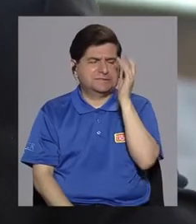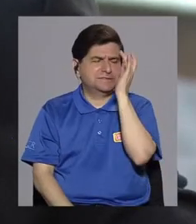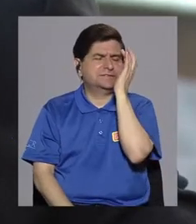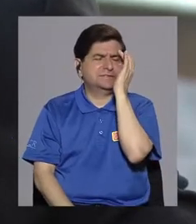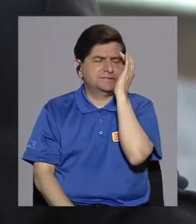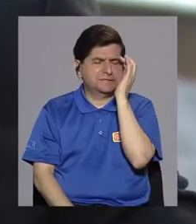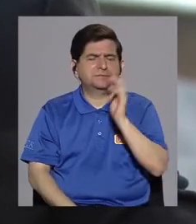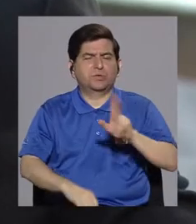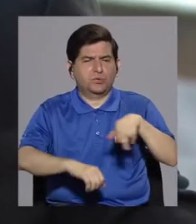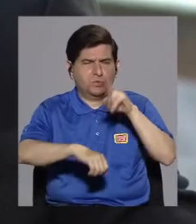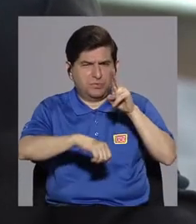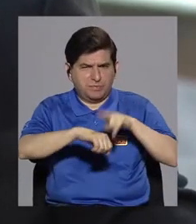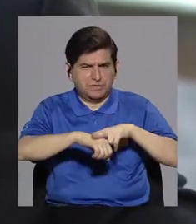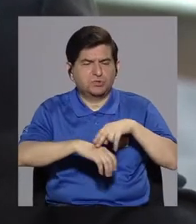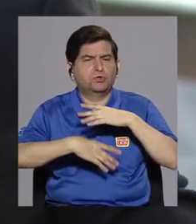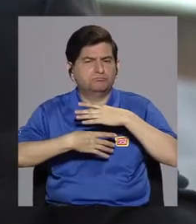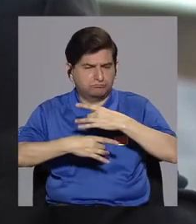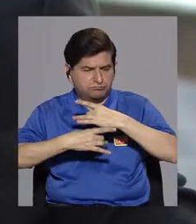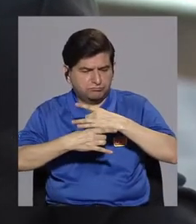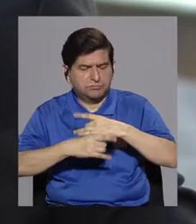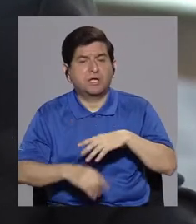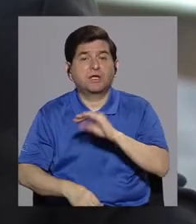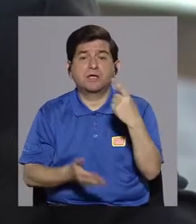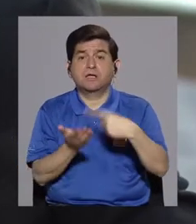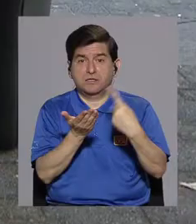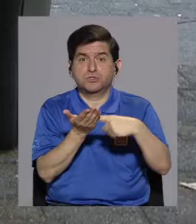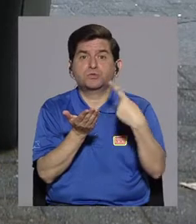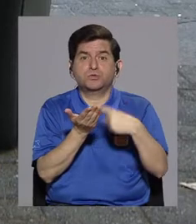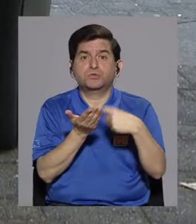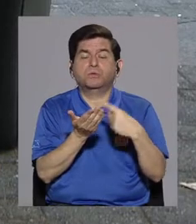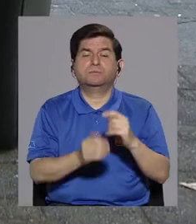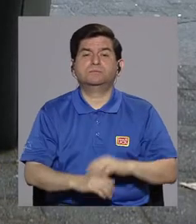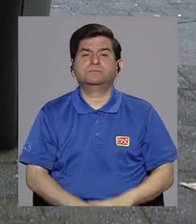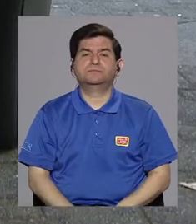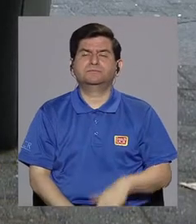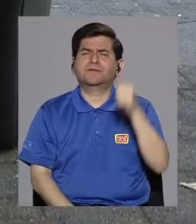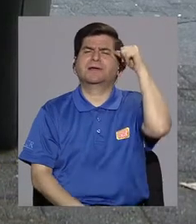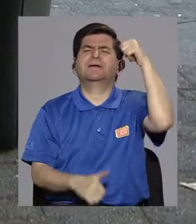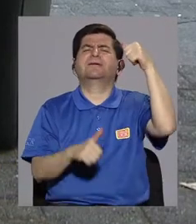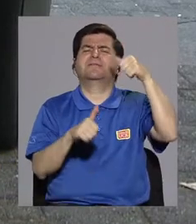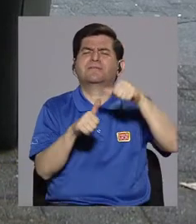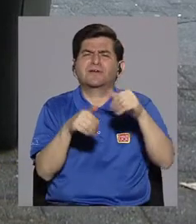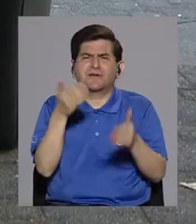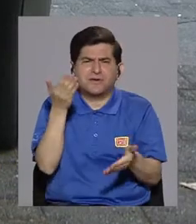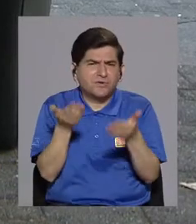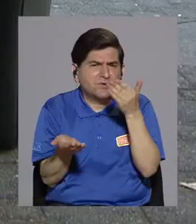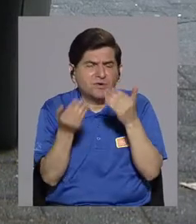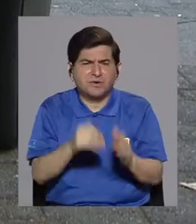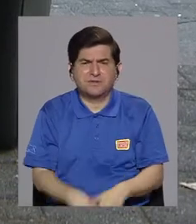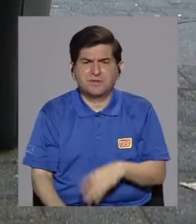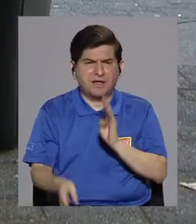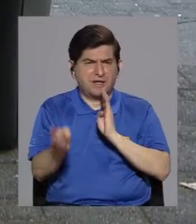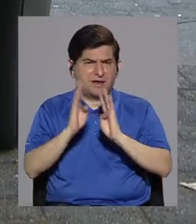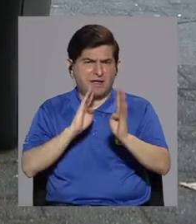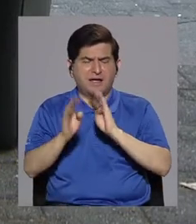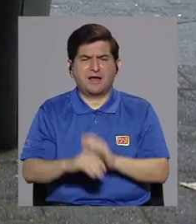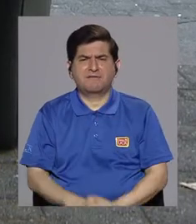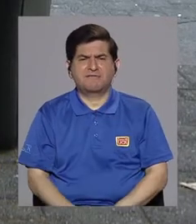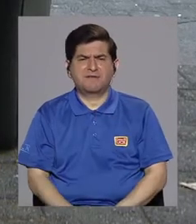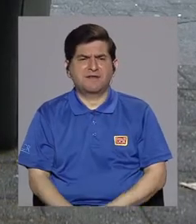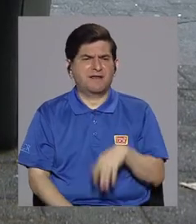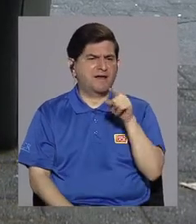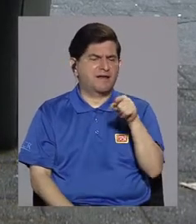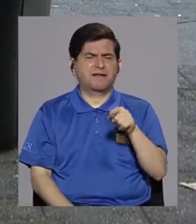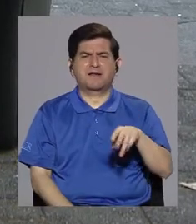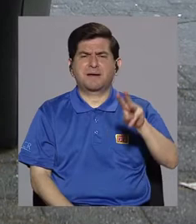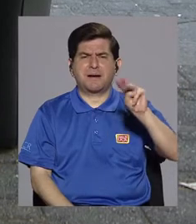preocupa a nivel nacional, llama la atención y genera debate. Tal vez para recordar un poquito nada más, que podemos hablar del mercurio, ¿qué